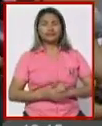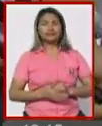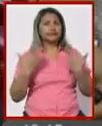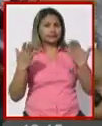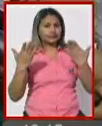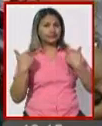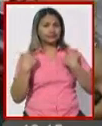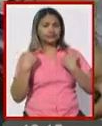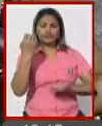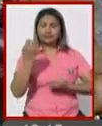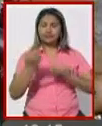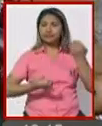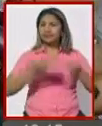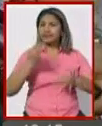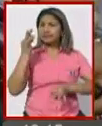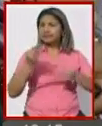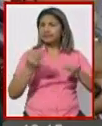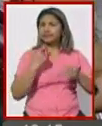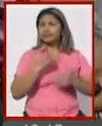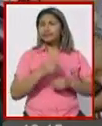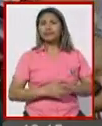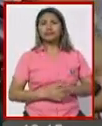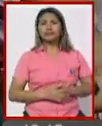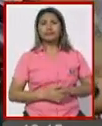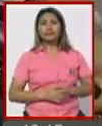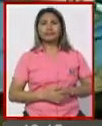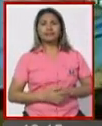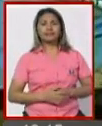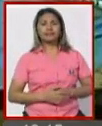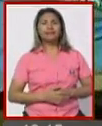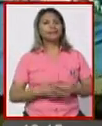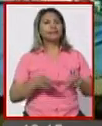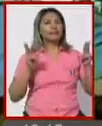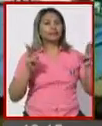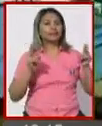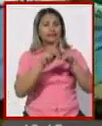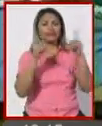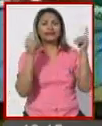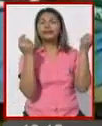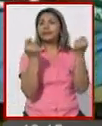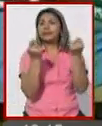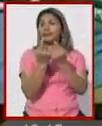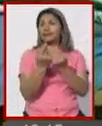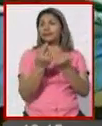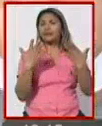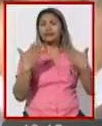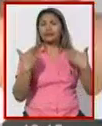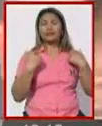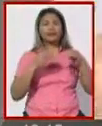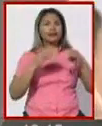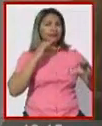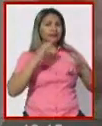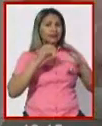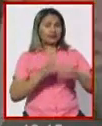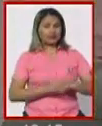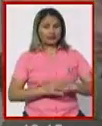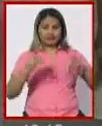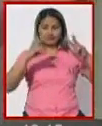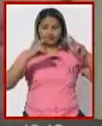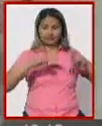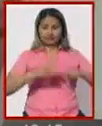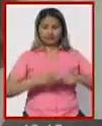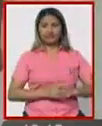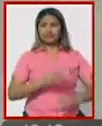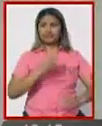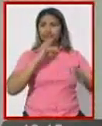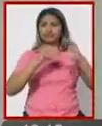Estamos evaluando si en el caso ameritara lanzarse la emergencia a nivel departamental, se lo comunicará y se lo analizará, se